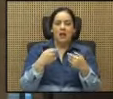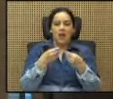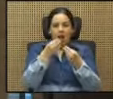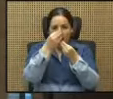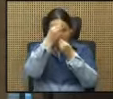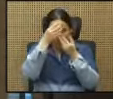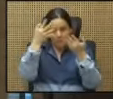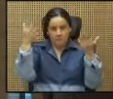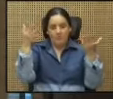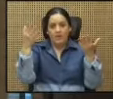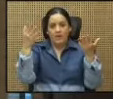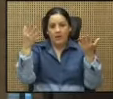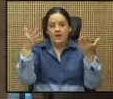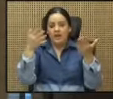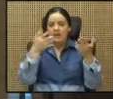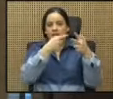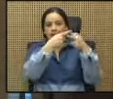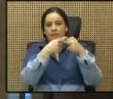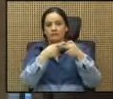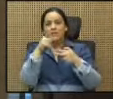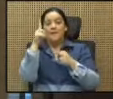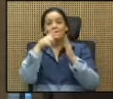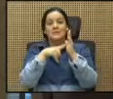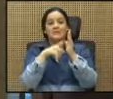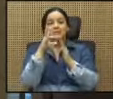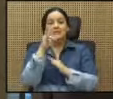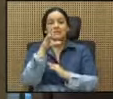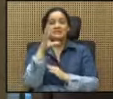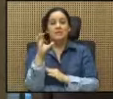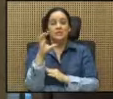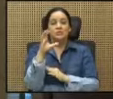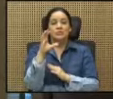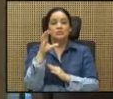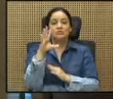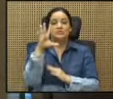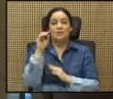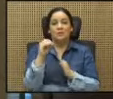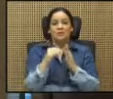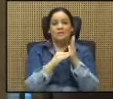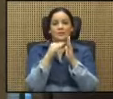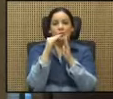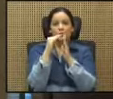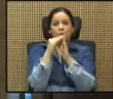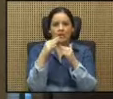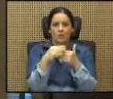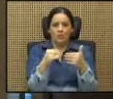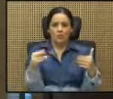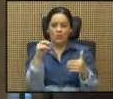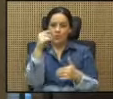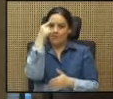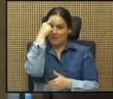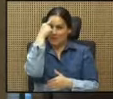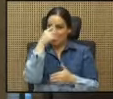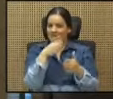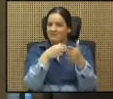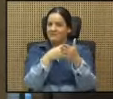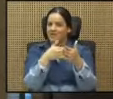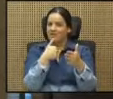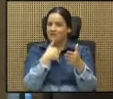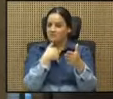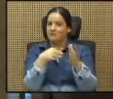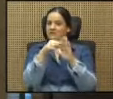por 1.750 millones de dólares, pero no pensaron los efectos que tendrían las